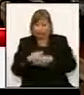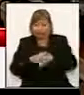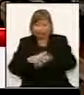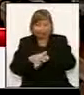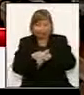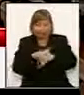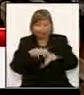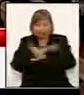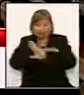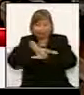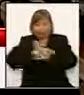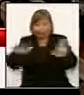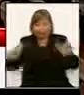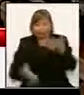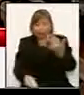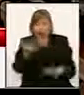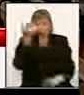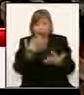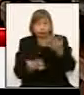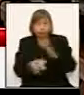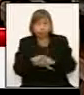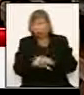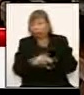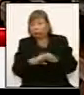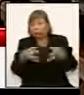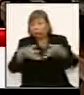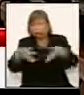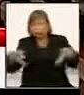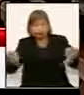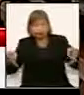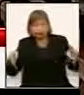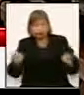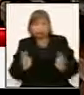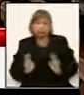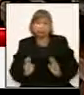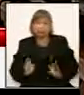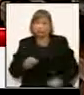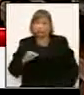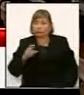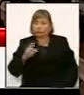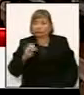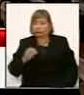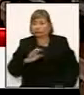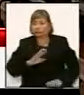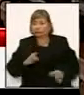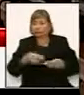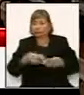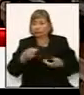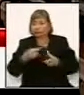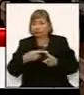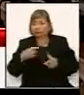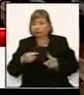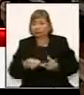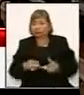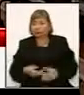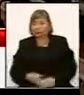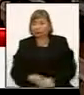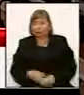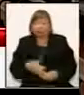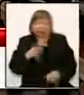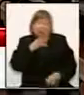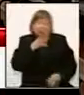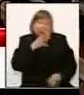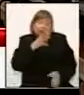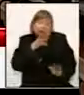Terminó el incendio, doctora, y terminó de cercarlo la urbanizadora PRO. Terminó de cercarlo. Entonces, yo no sé,